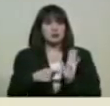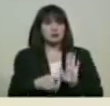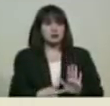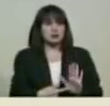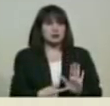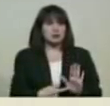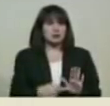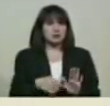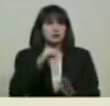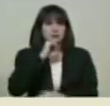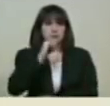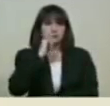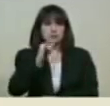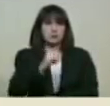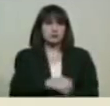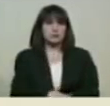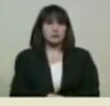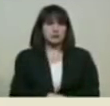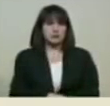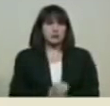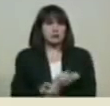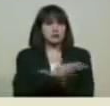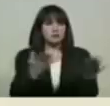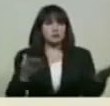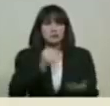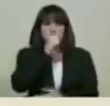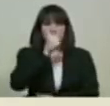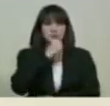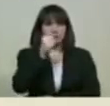medios de comunicación por haber dado cobertura